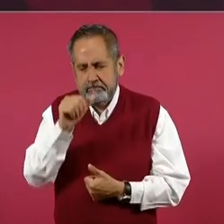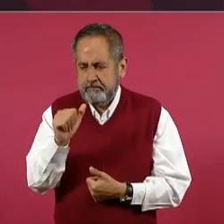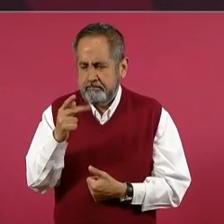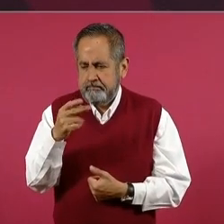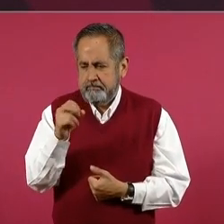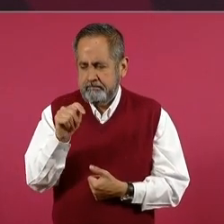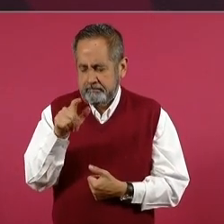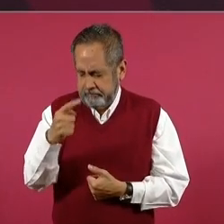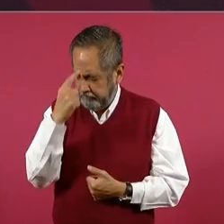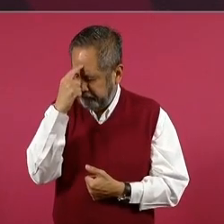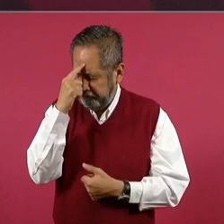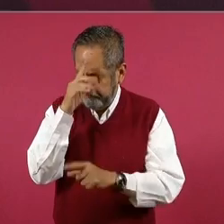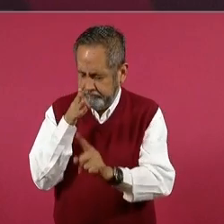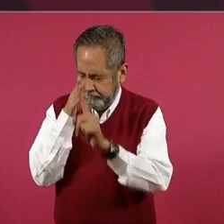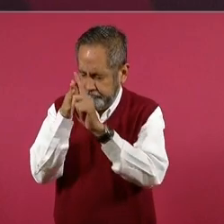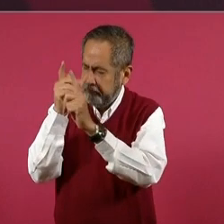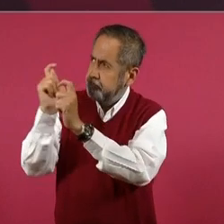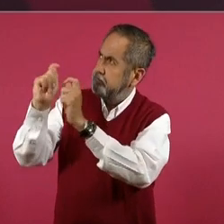como una misión,